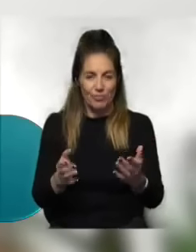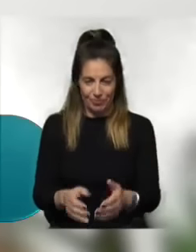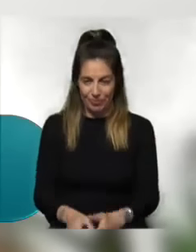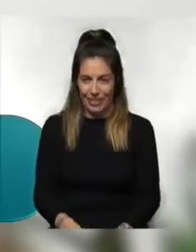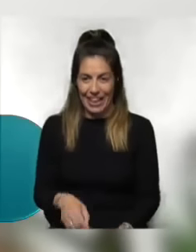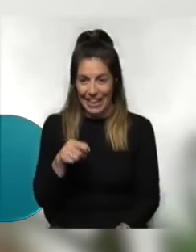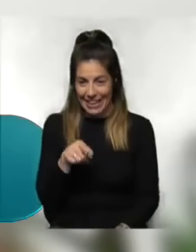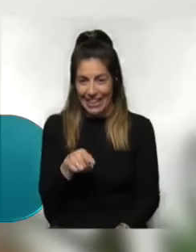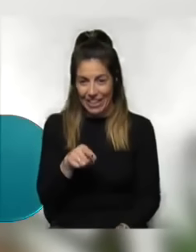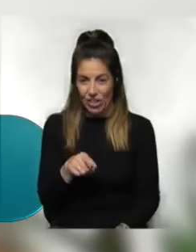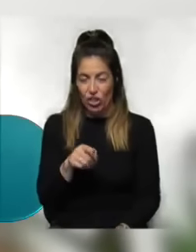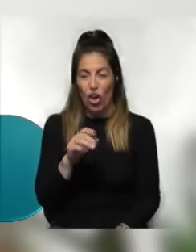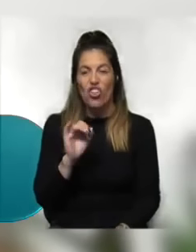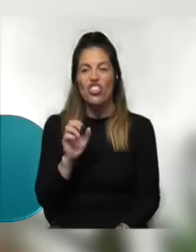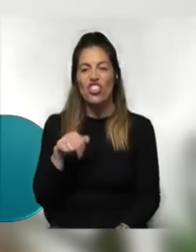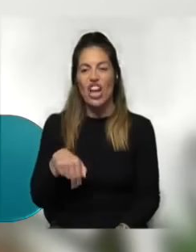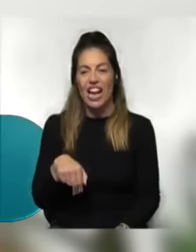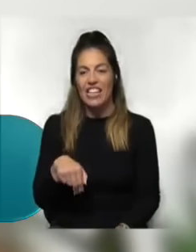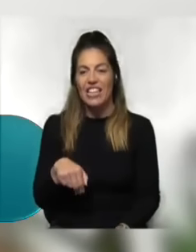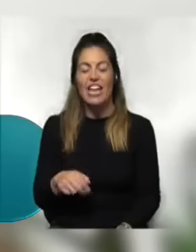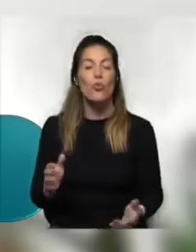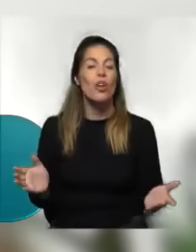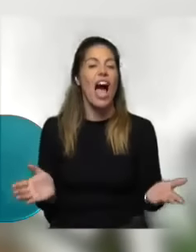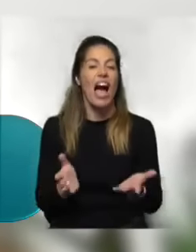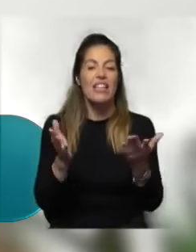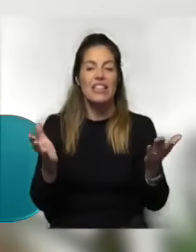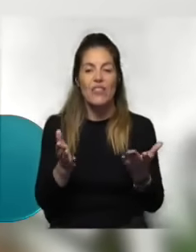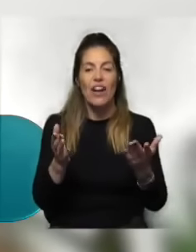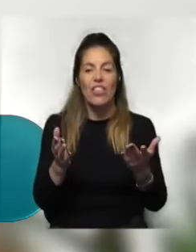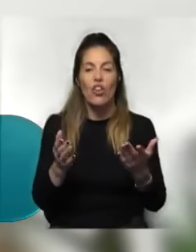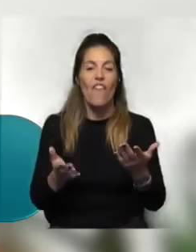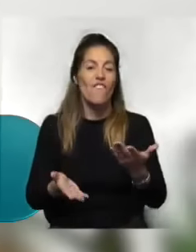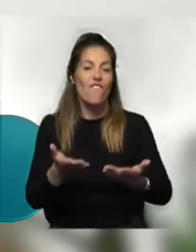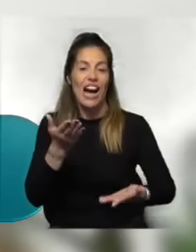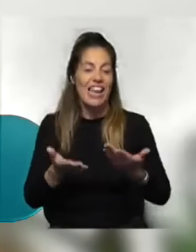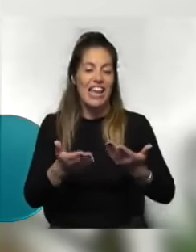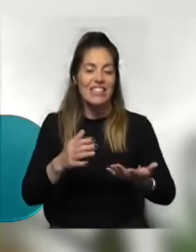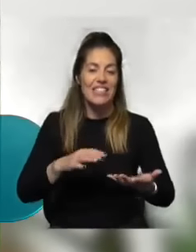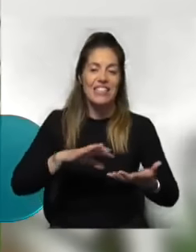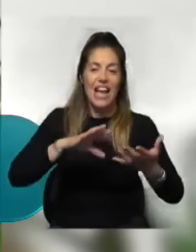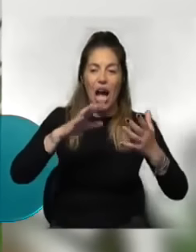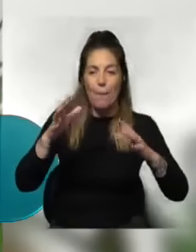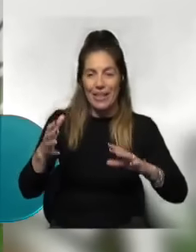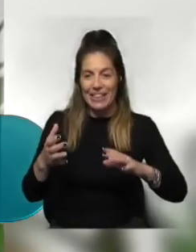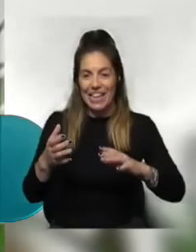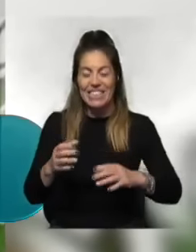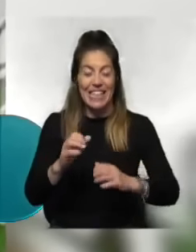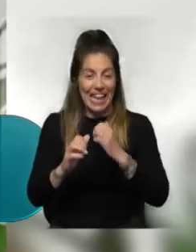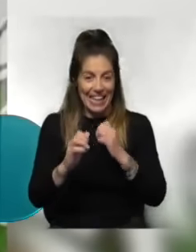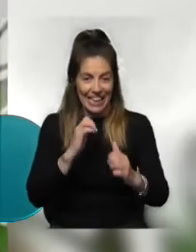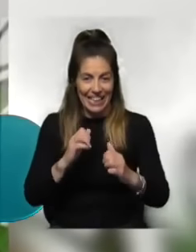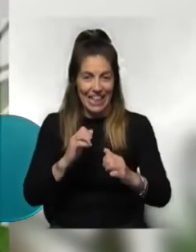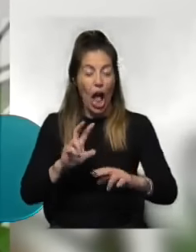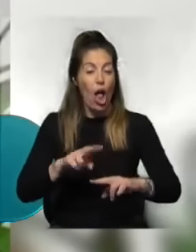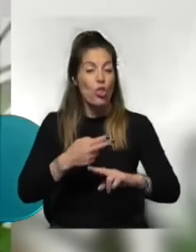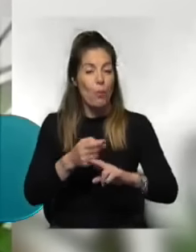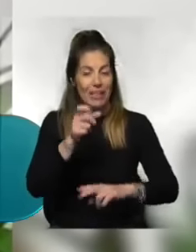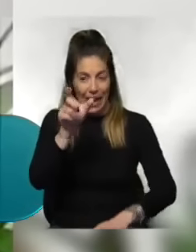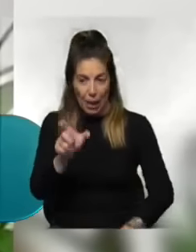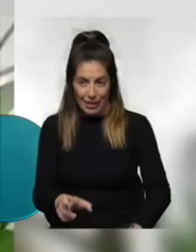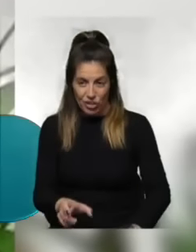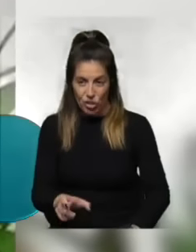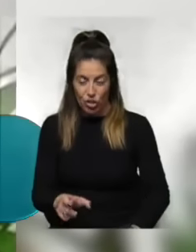este caso del Yang, que es un activador de lo que es los balances ambientales y la energía. Además, duplica a la persona, duplica lo